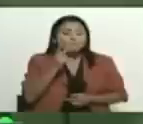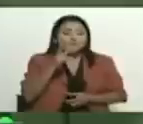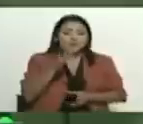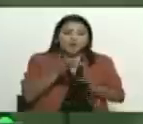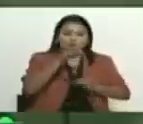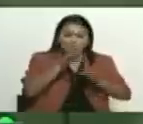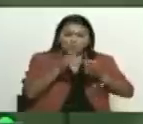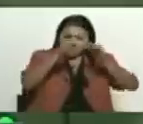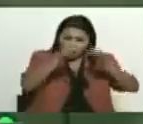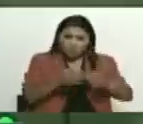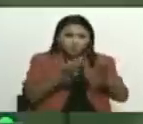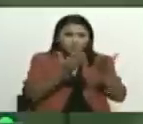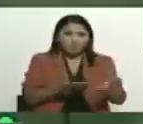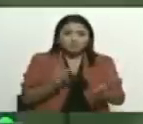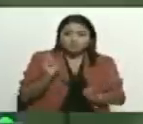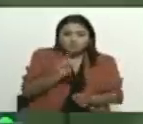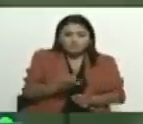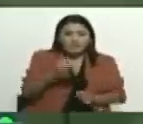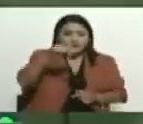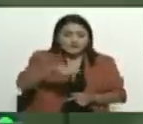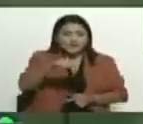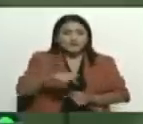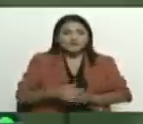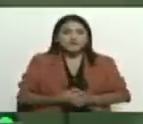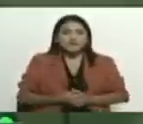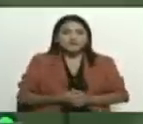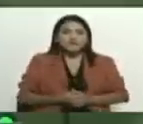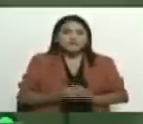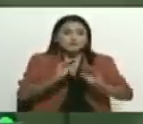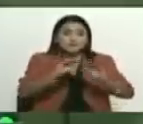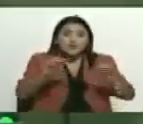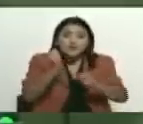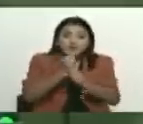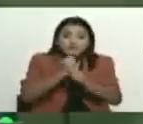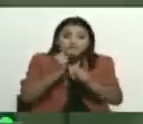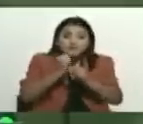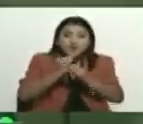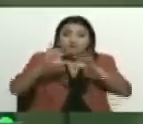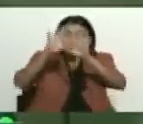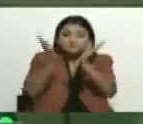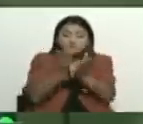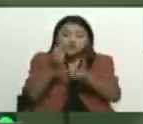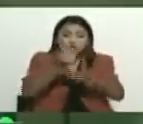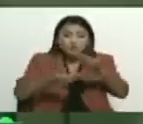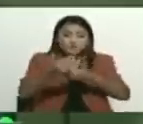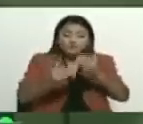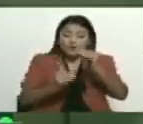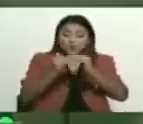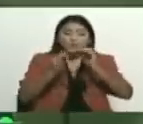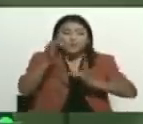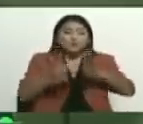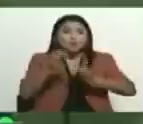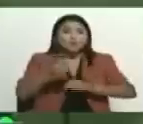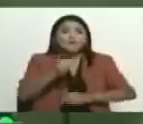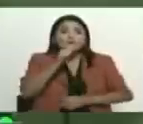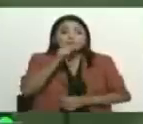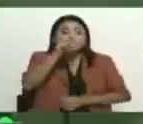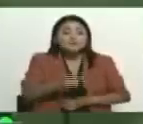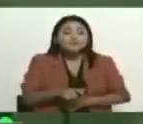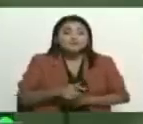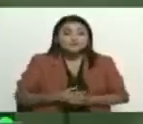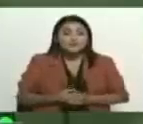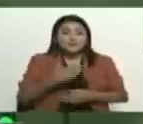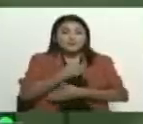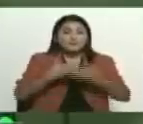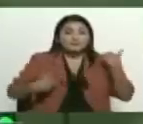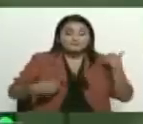decir en este mismo podio grandes verdades y convocarnos a trabajar por un orden económico internacional más justo, como lo fue el presidente